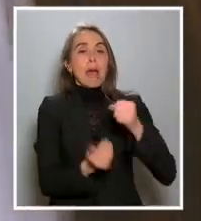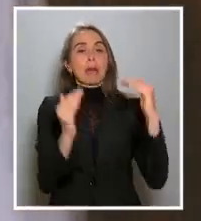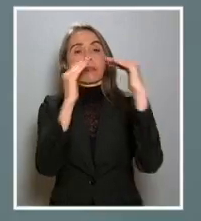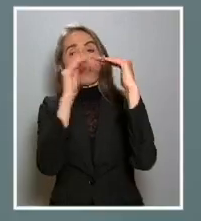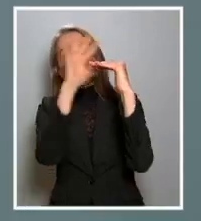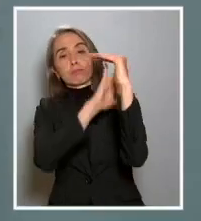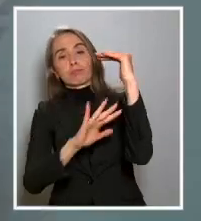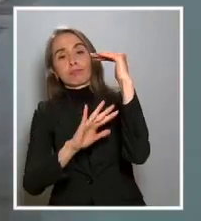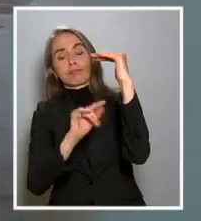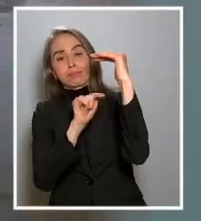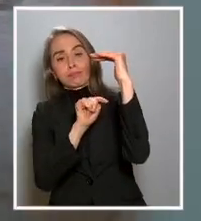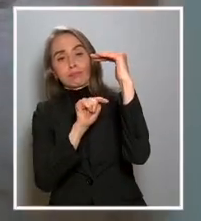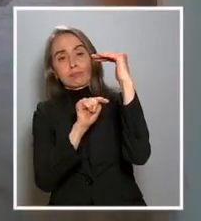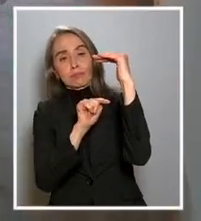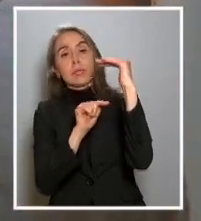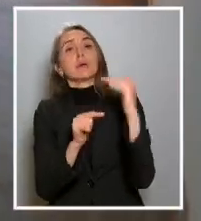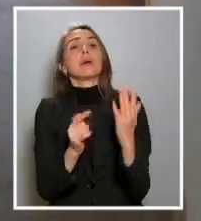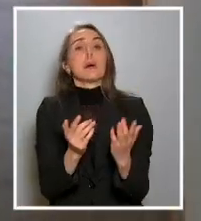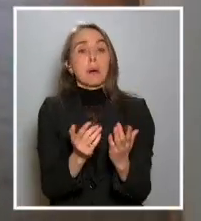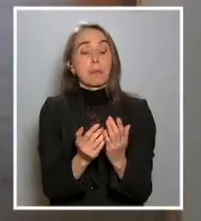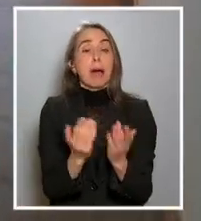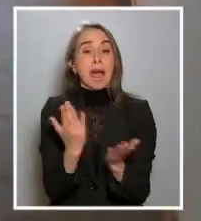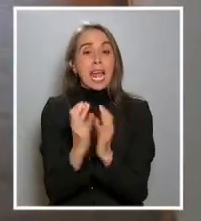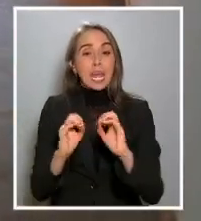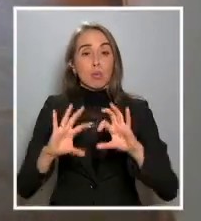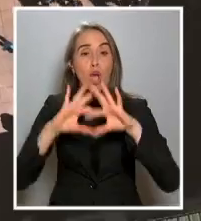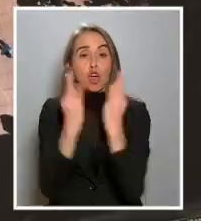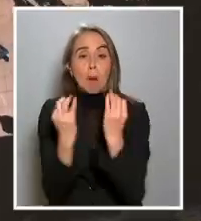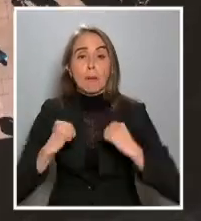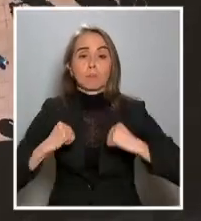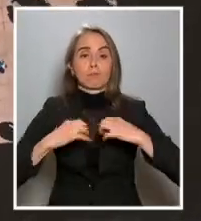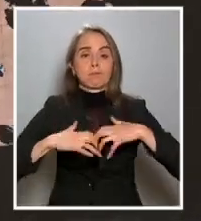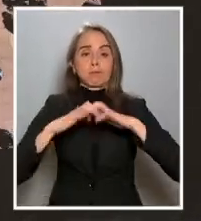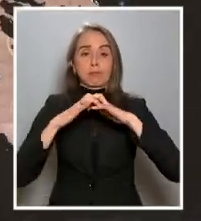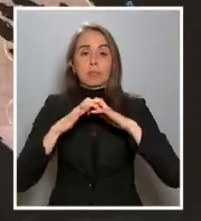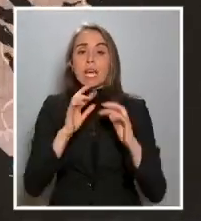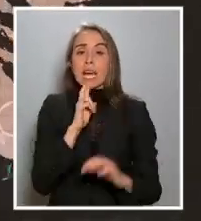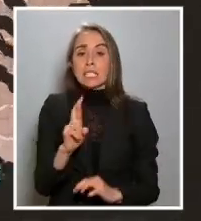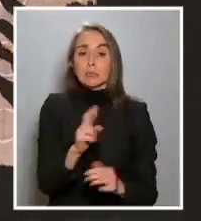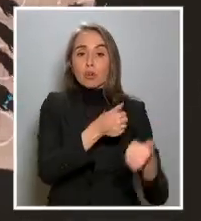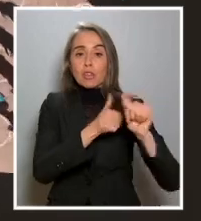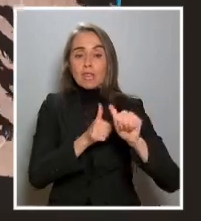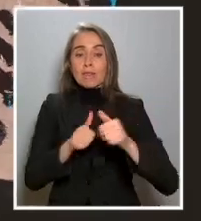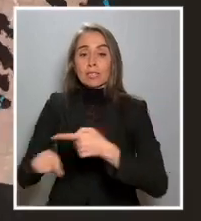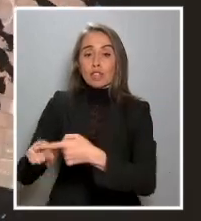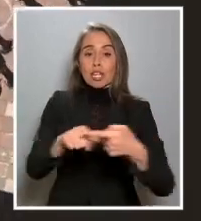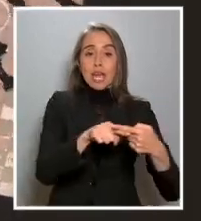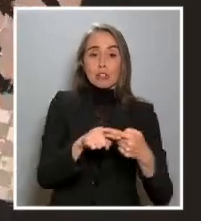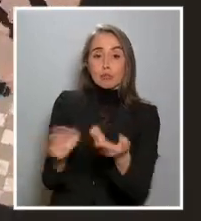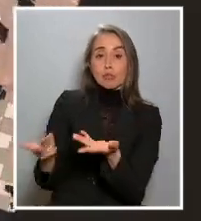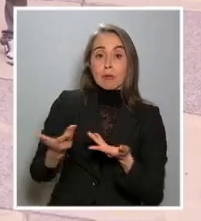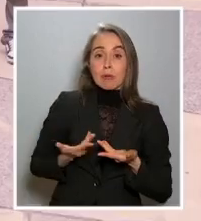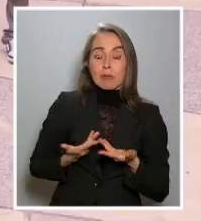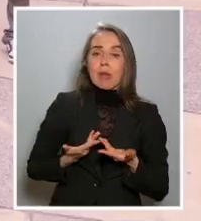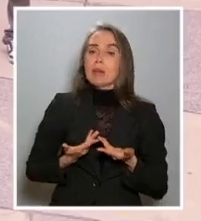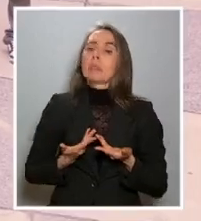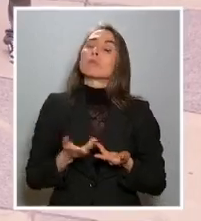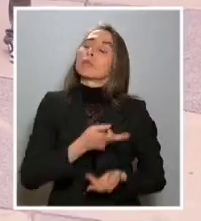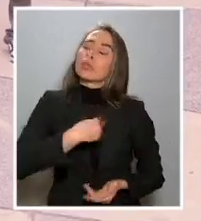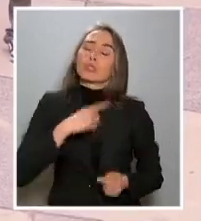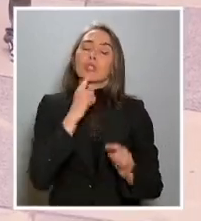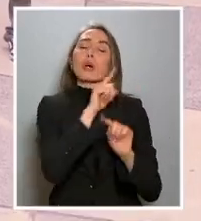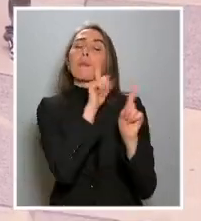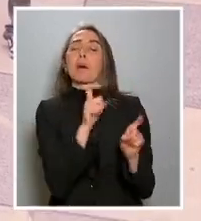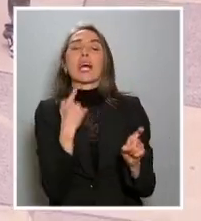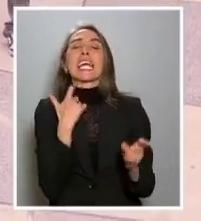infraestructura. Para fortalecer una educación integral que permita responder a los desafíos de la sociedad, tenemos que preguntarnos